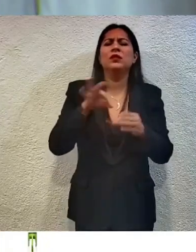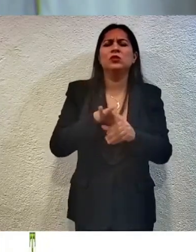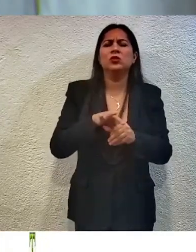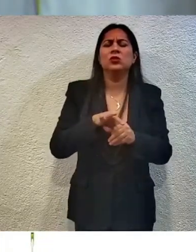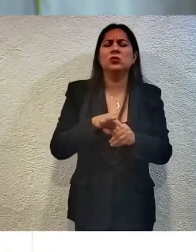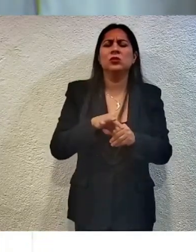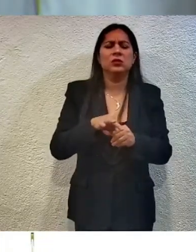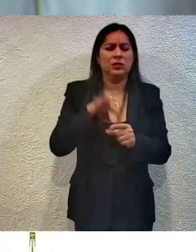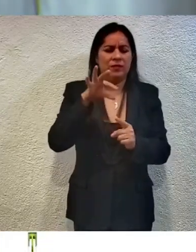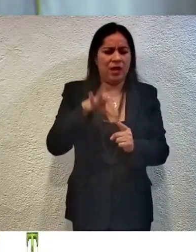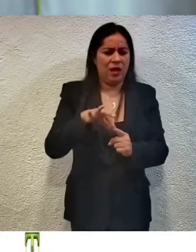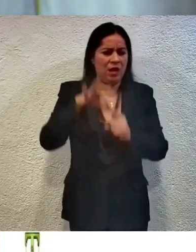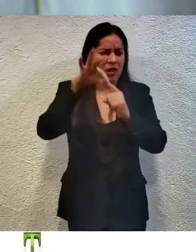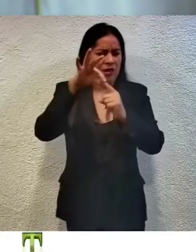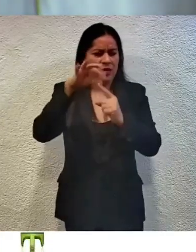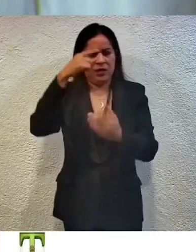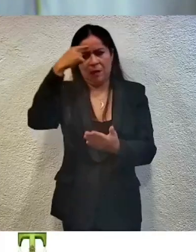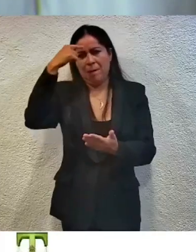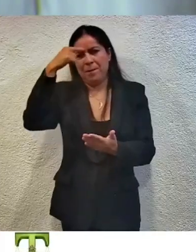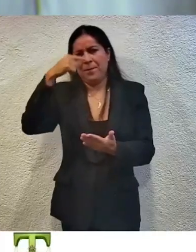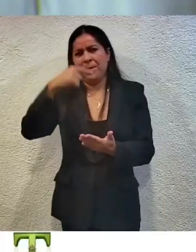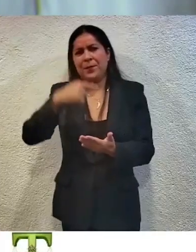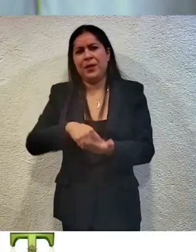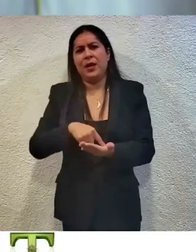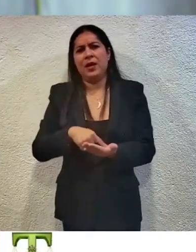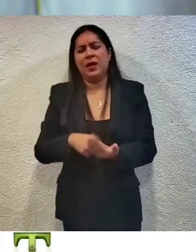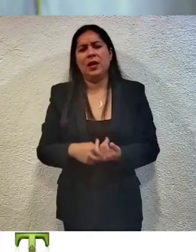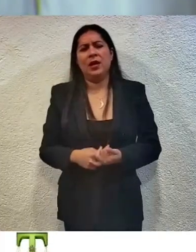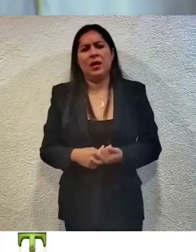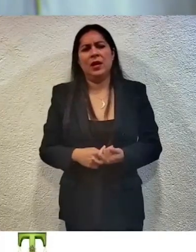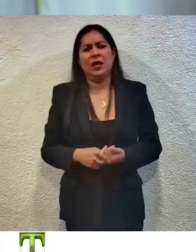tomar para